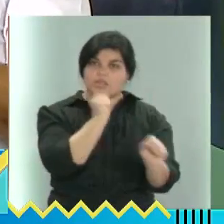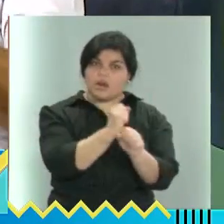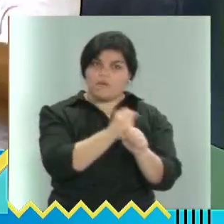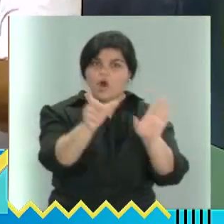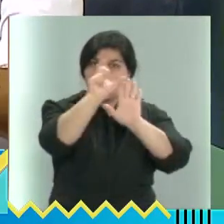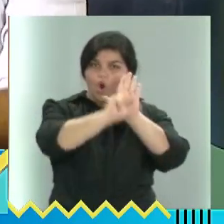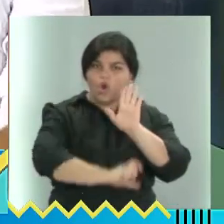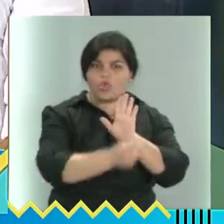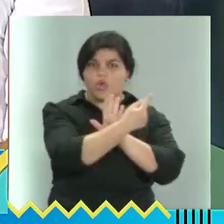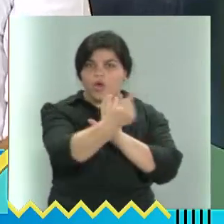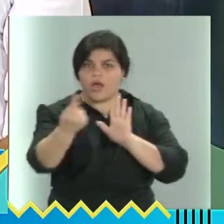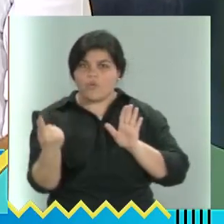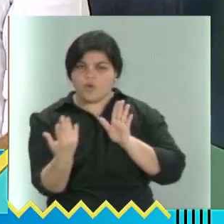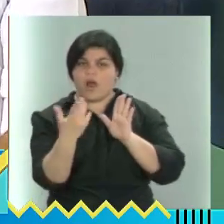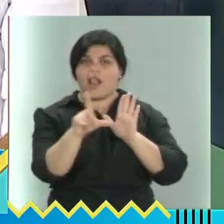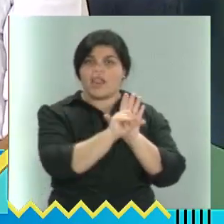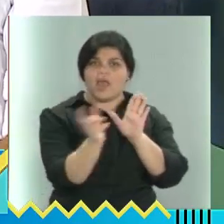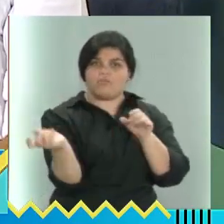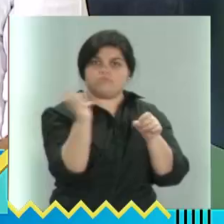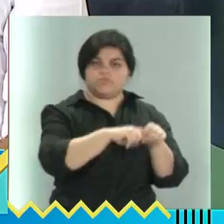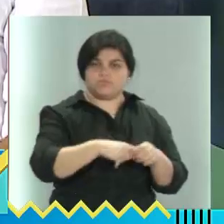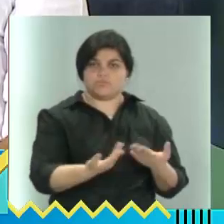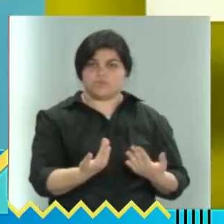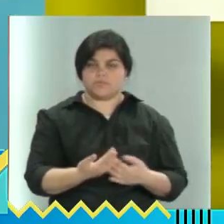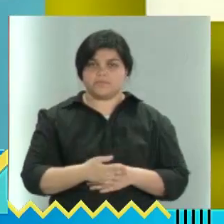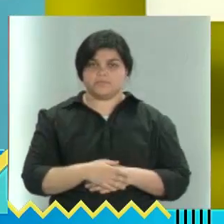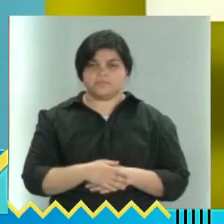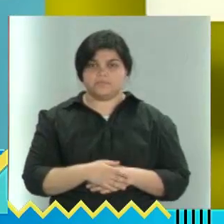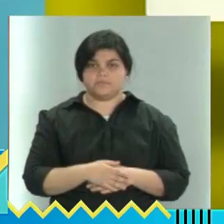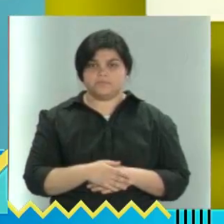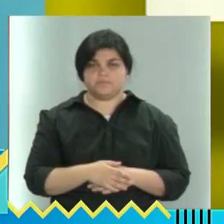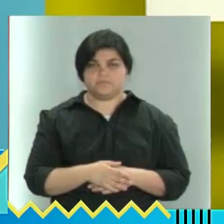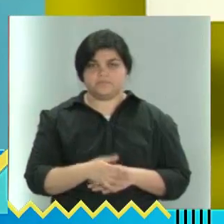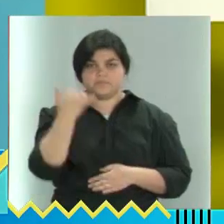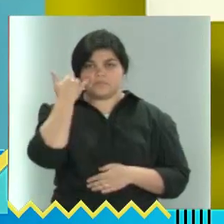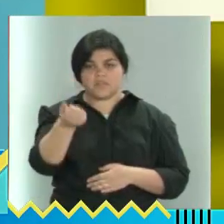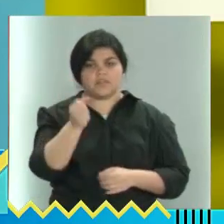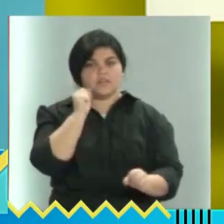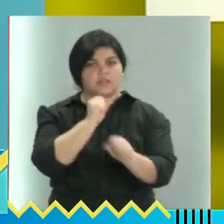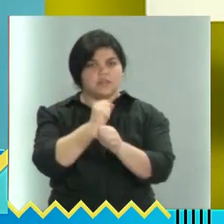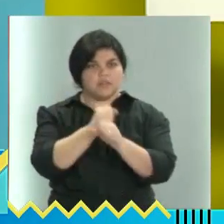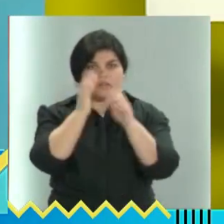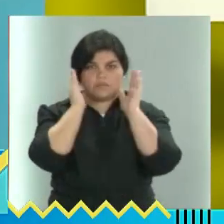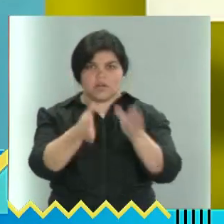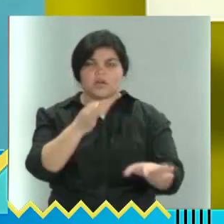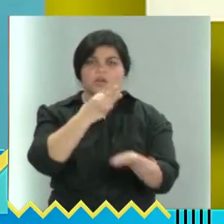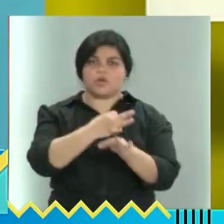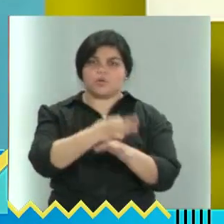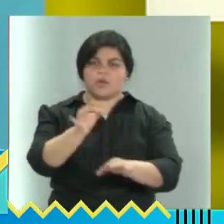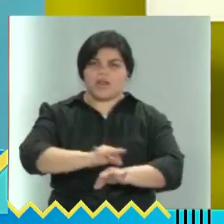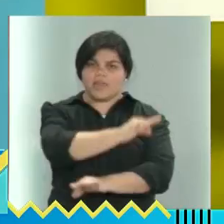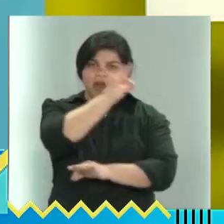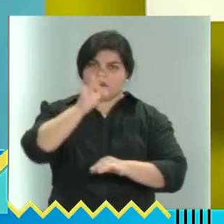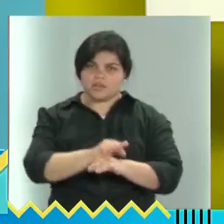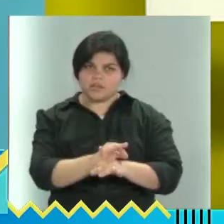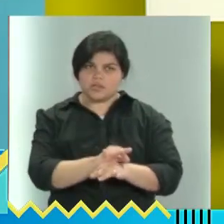códigos para adecuarse a esa ley. Bien, y están trabajando, o sea, hay una relación fuerte con el Colegio de Arquitectos